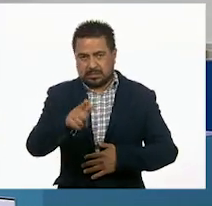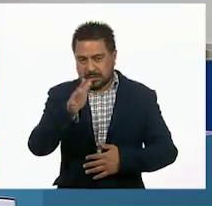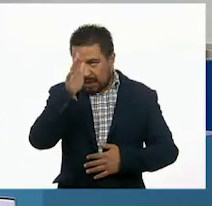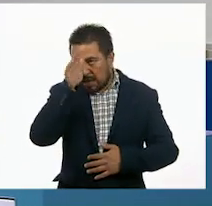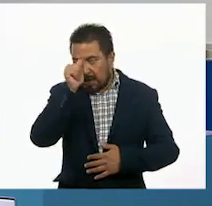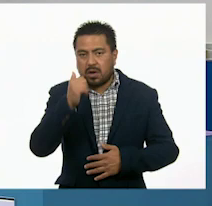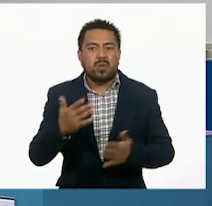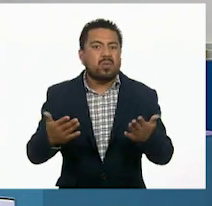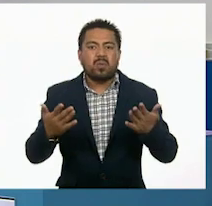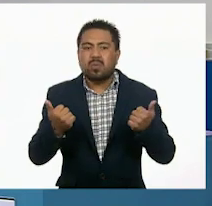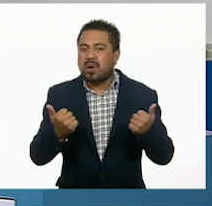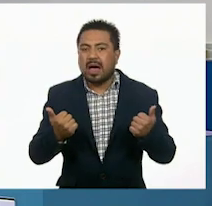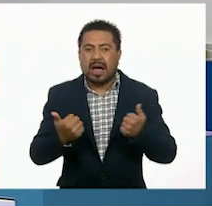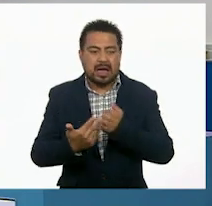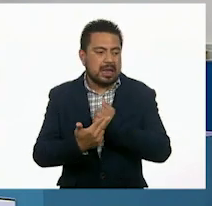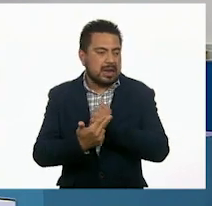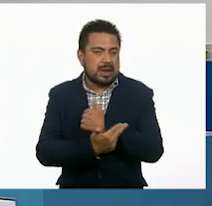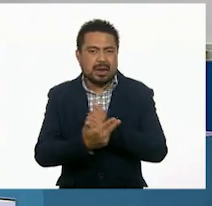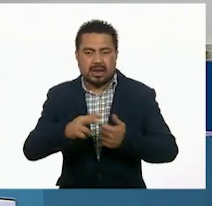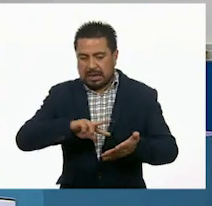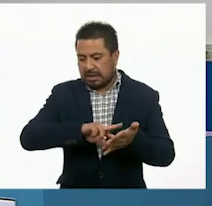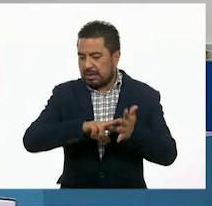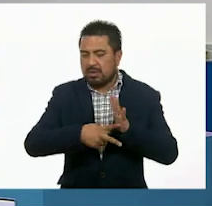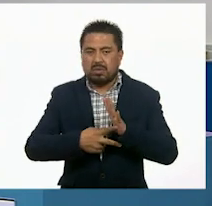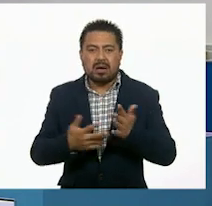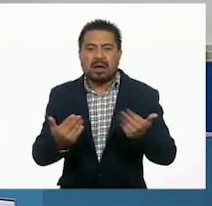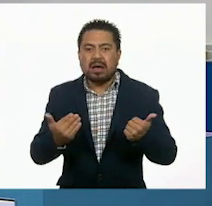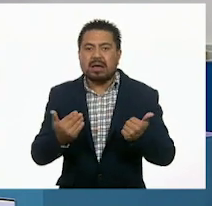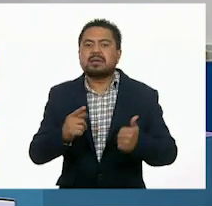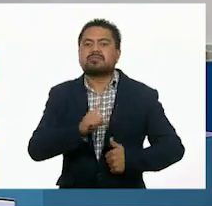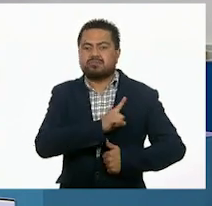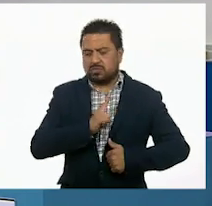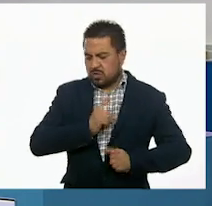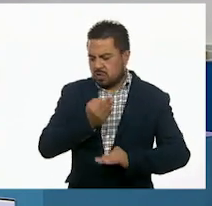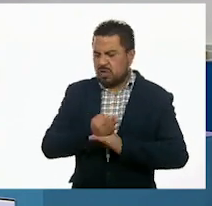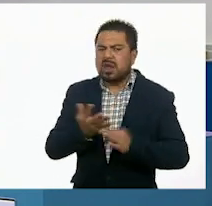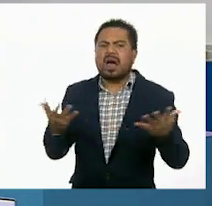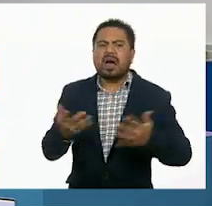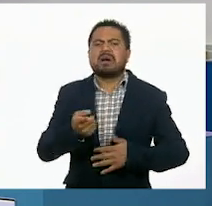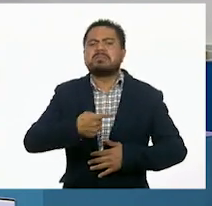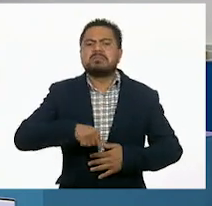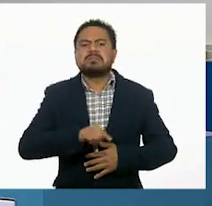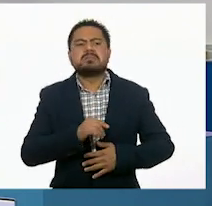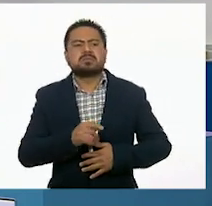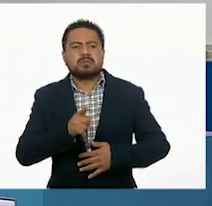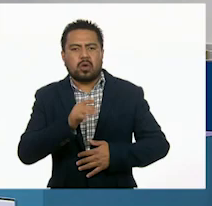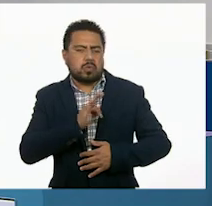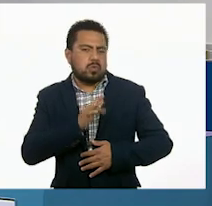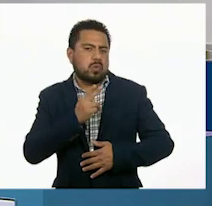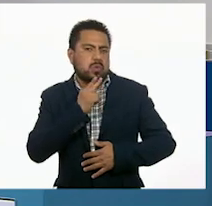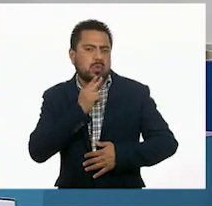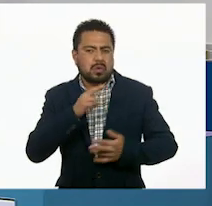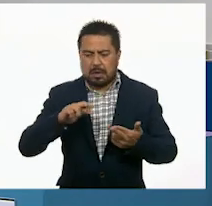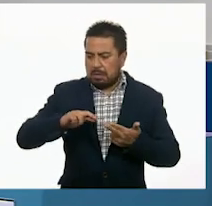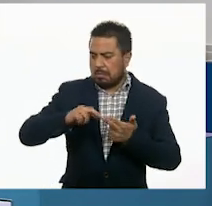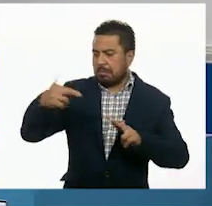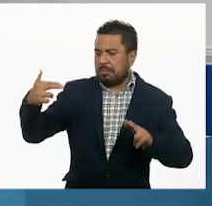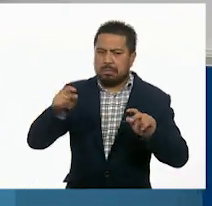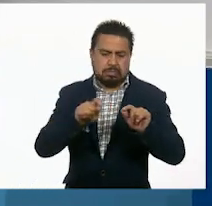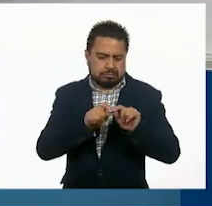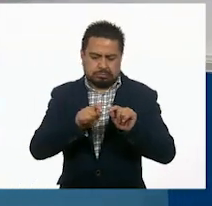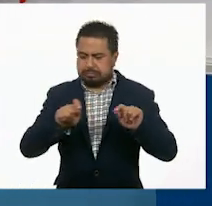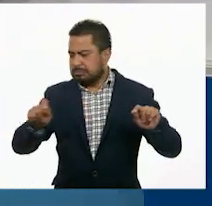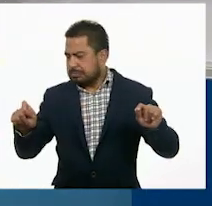Recordemos que no tenemos regla, no tenemos compás. ¿Qué tendríamos que hacer? Pues utilizar un cordón,